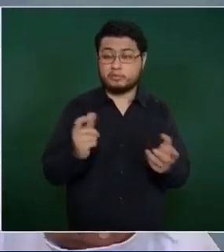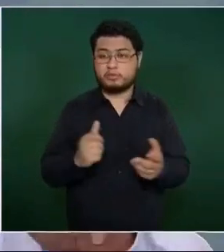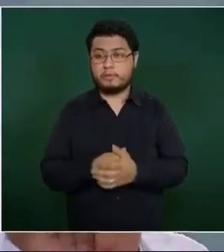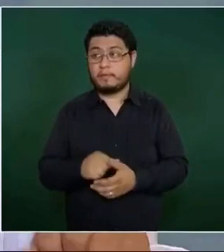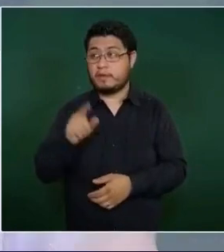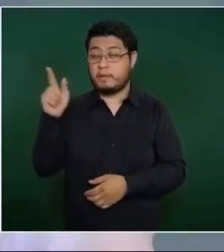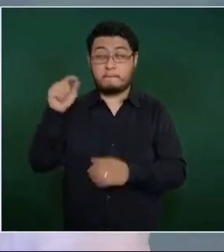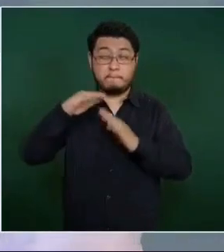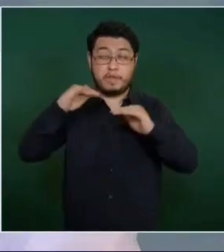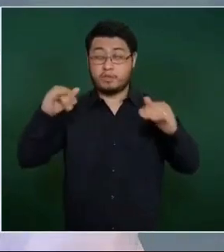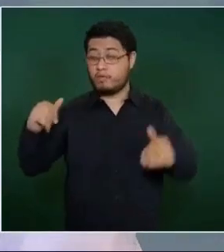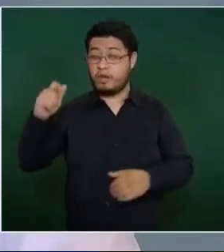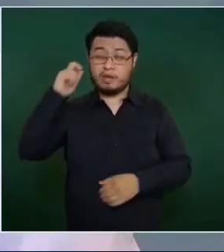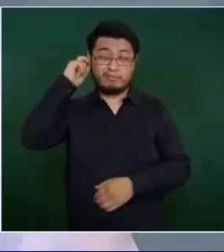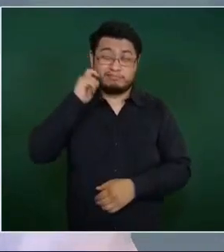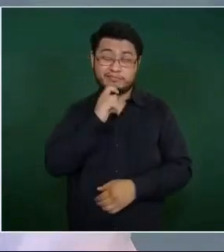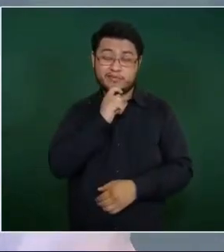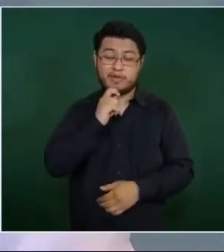después del 88.